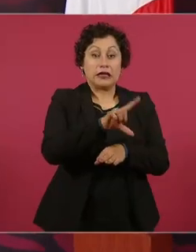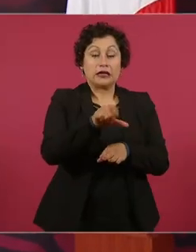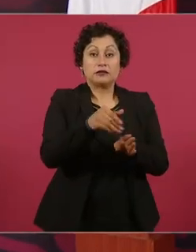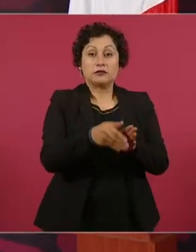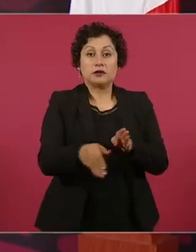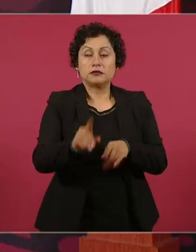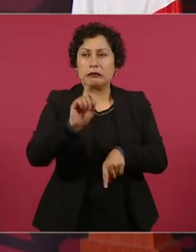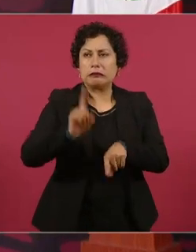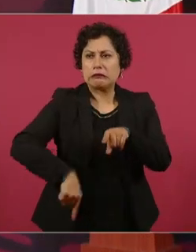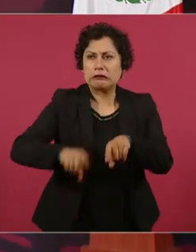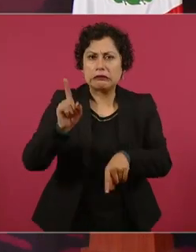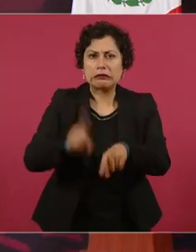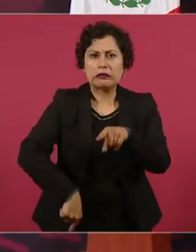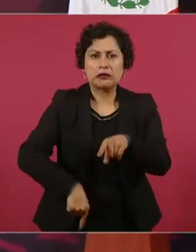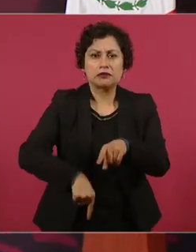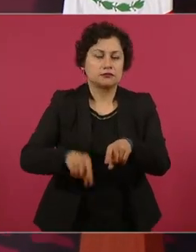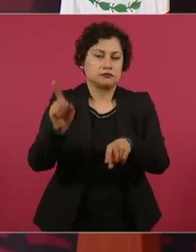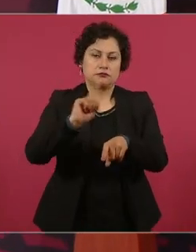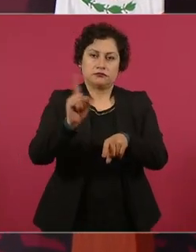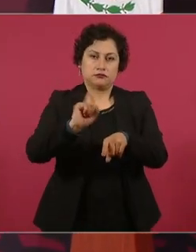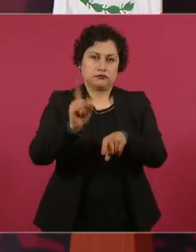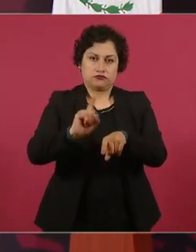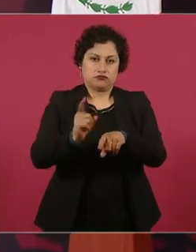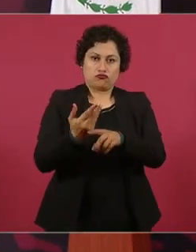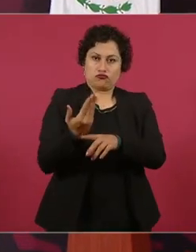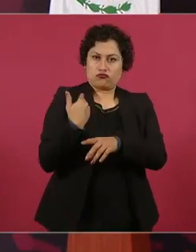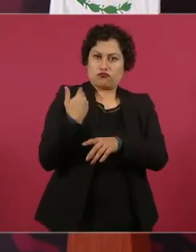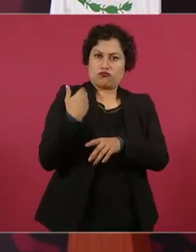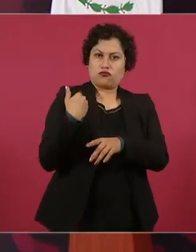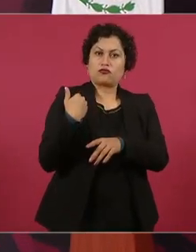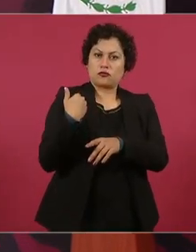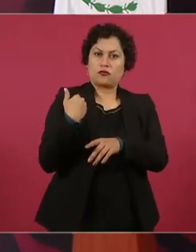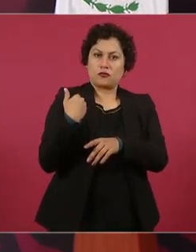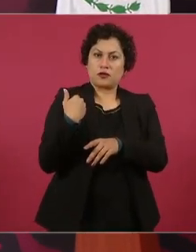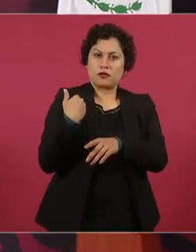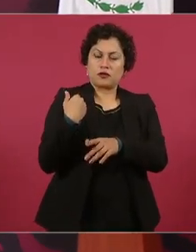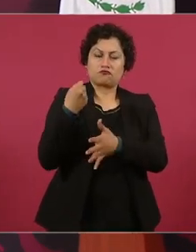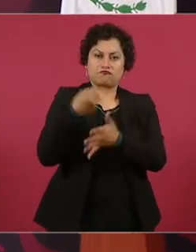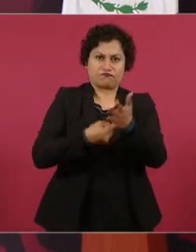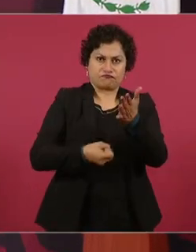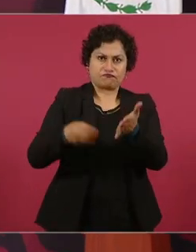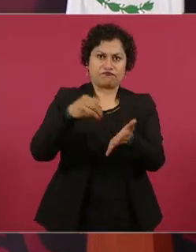últimamente lo impusieron para diputados